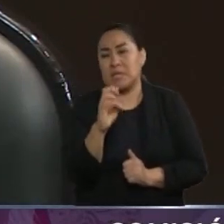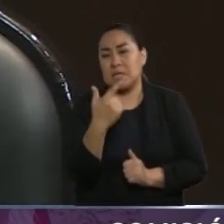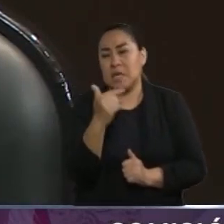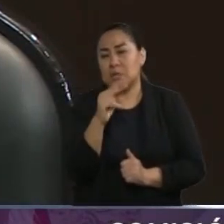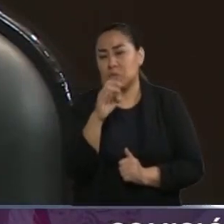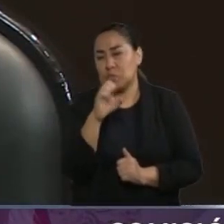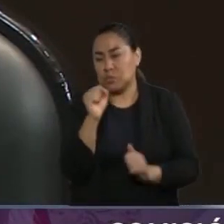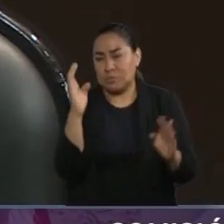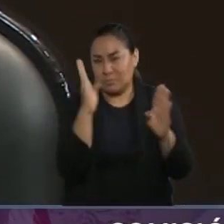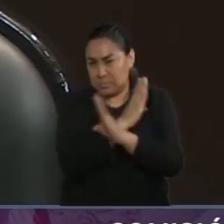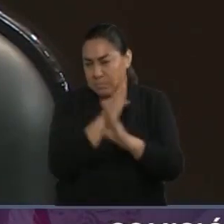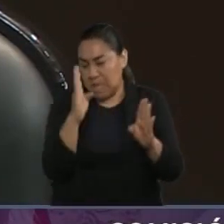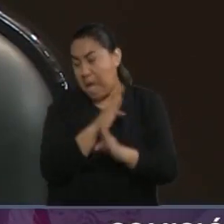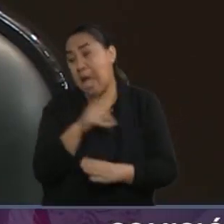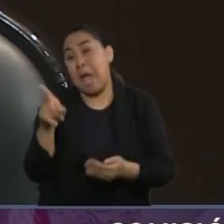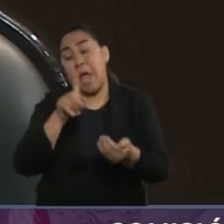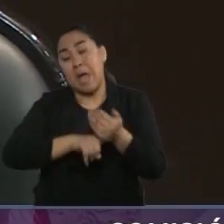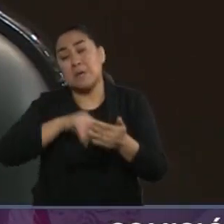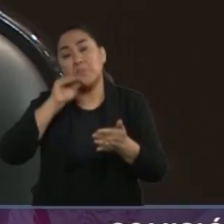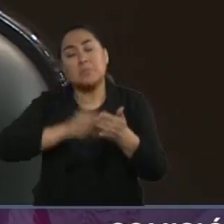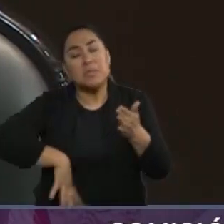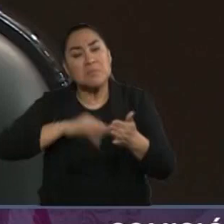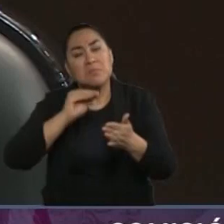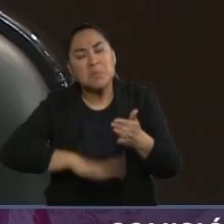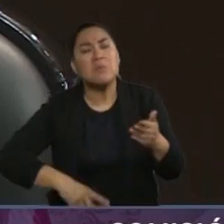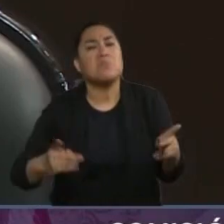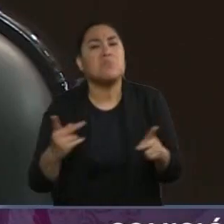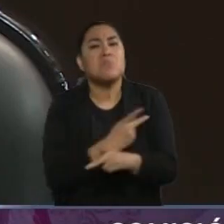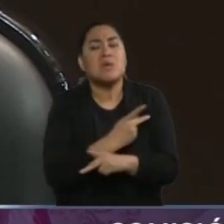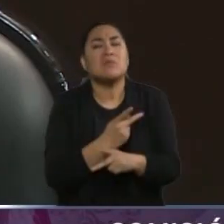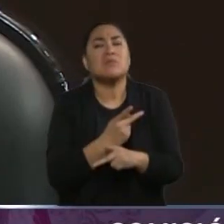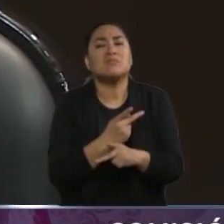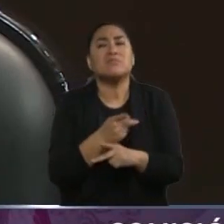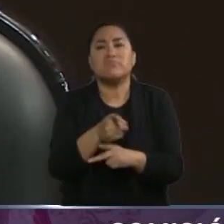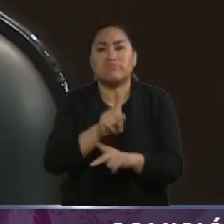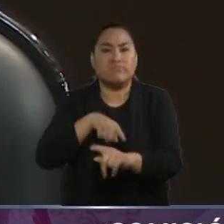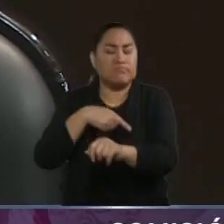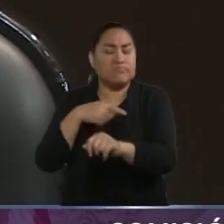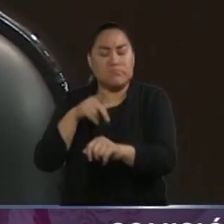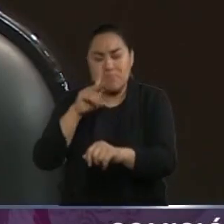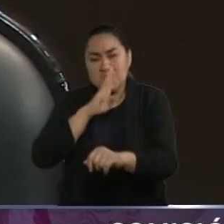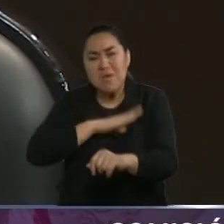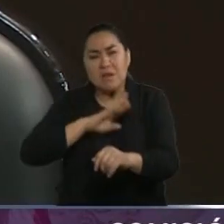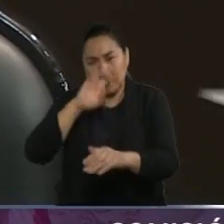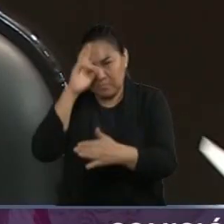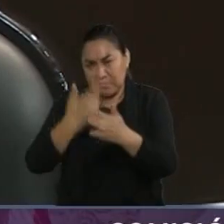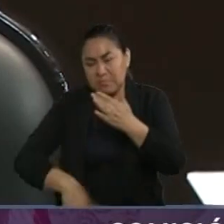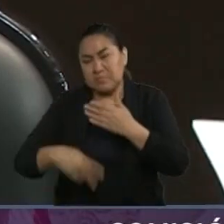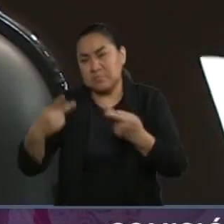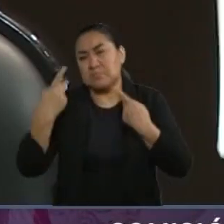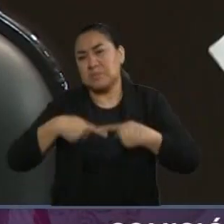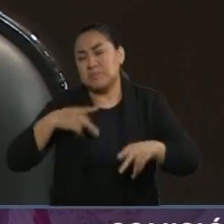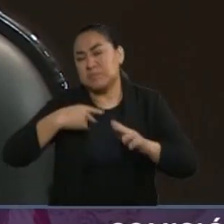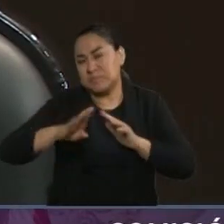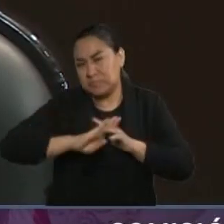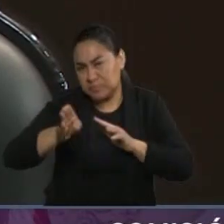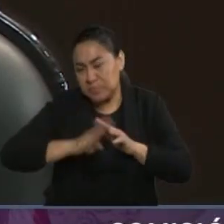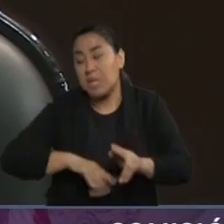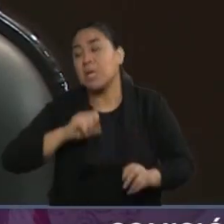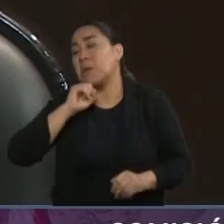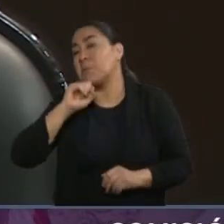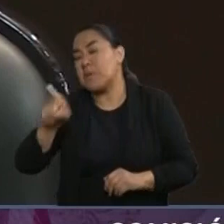hay ocultamiento de aciones graves hacia las personas migrantes Hay también una falta y una omisión hacia las